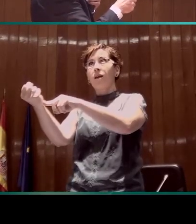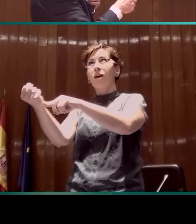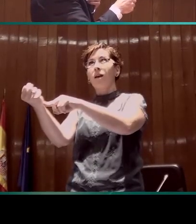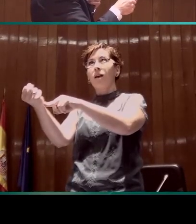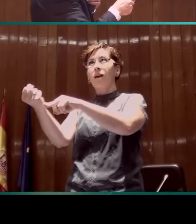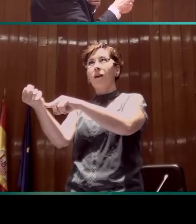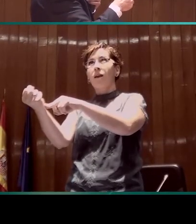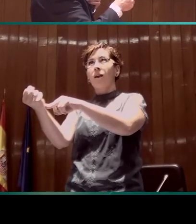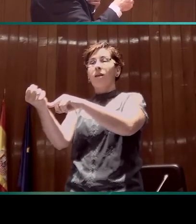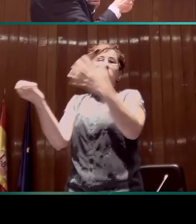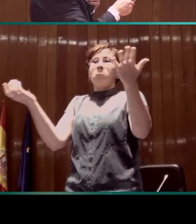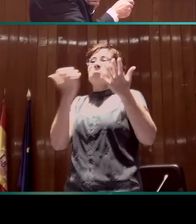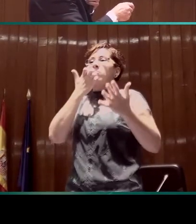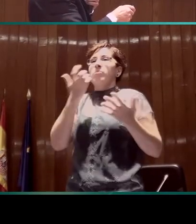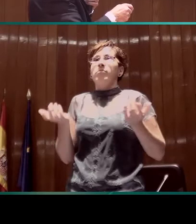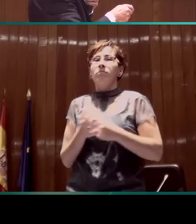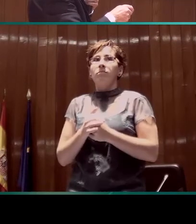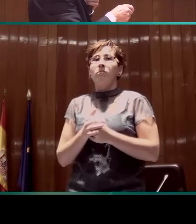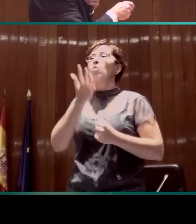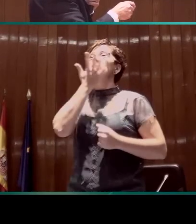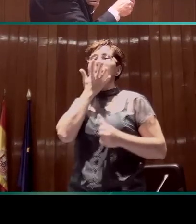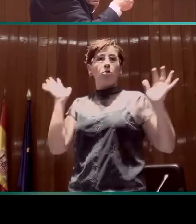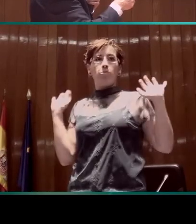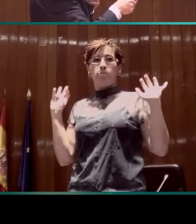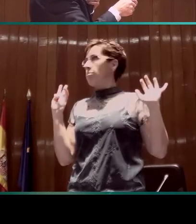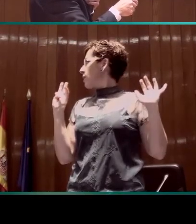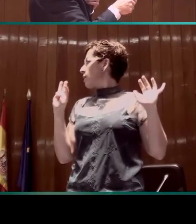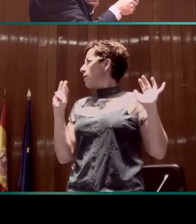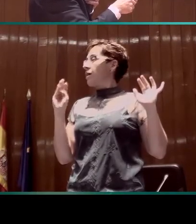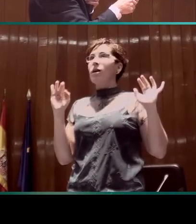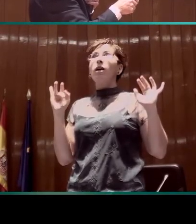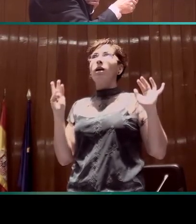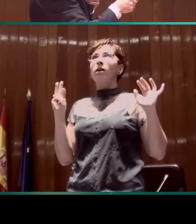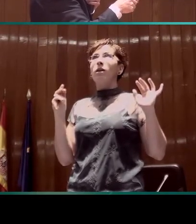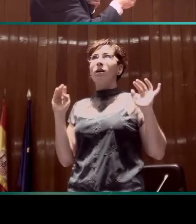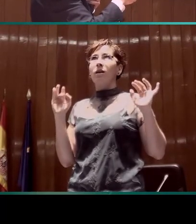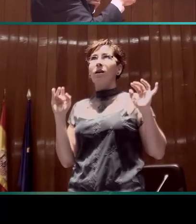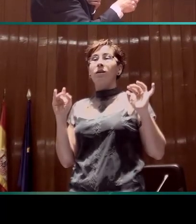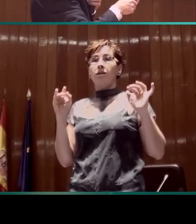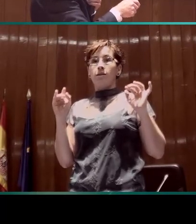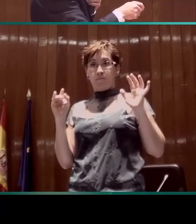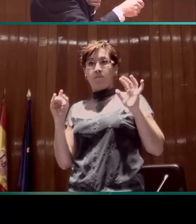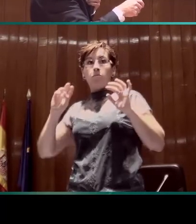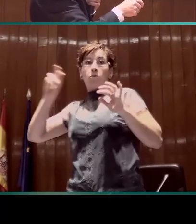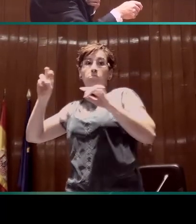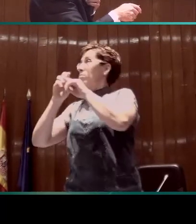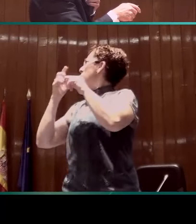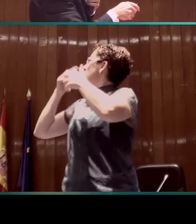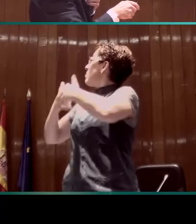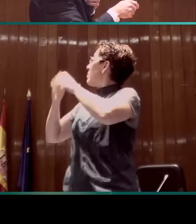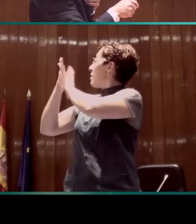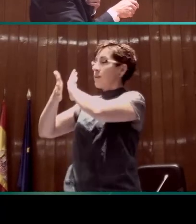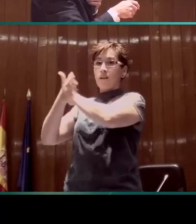el signo, ese signo está conectado, es decir, aquí estamos viendo, esta es la persona que está viendo el signo, está conectado a